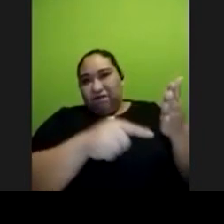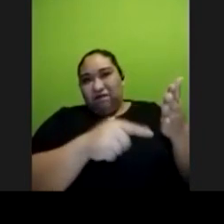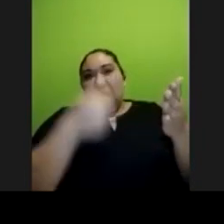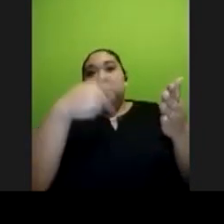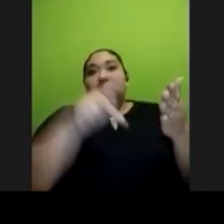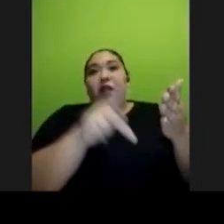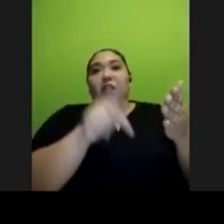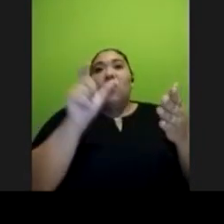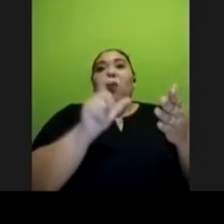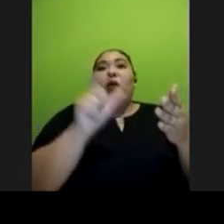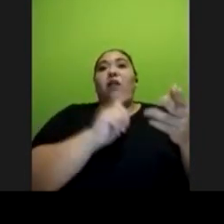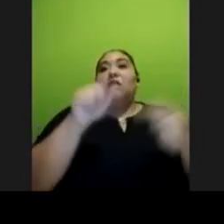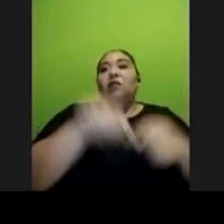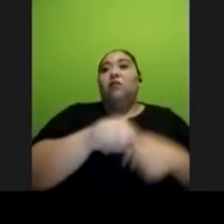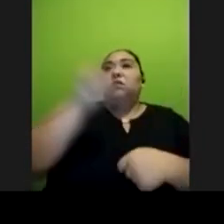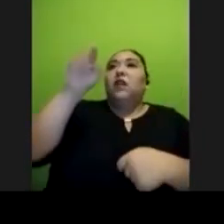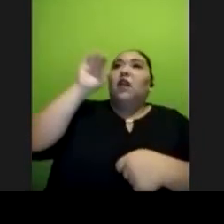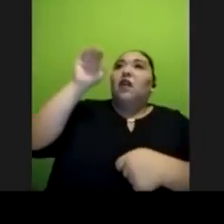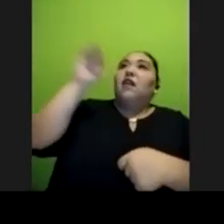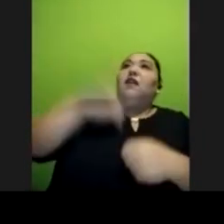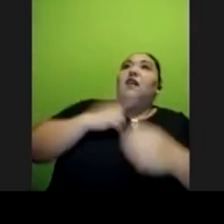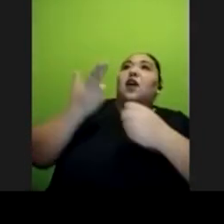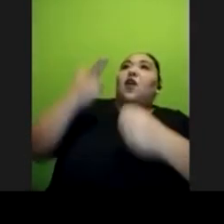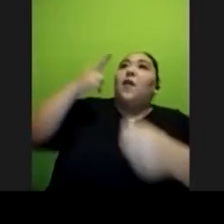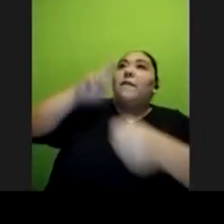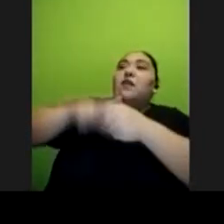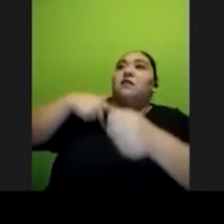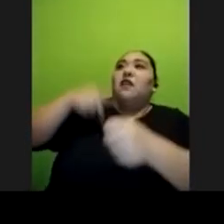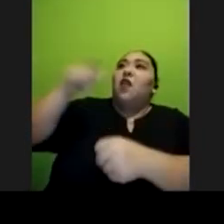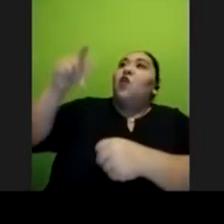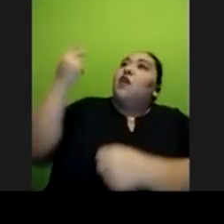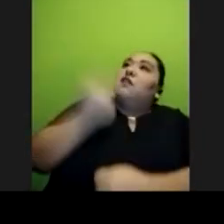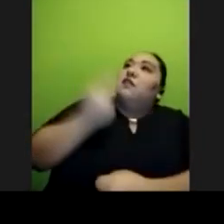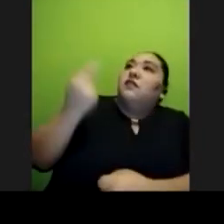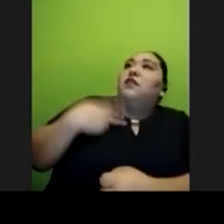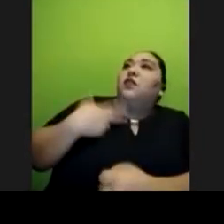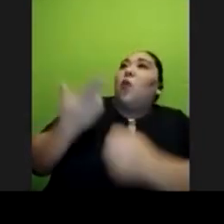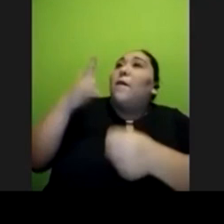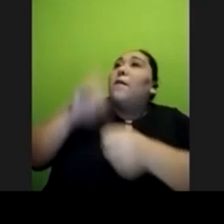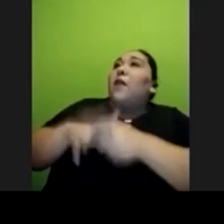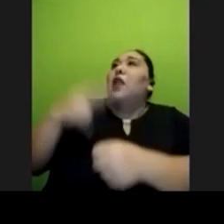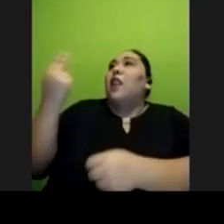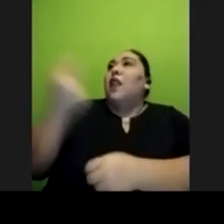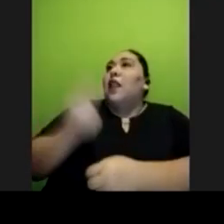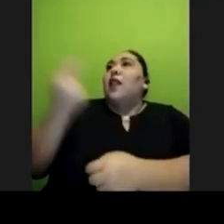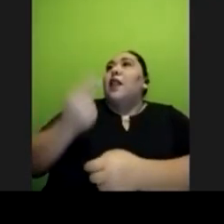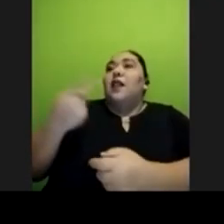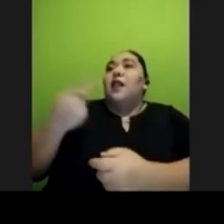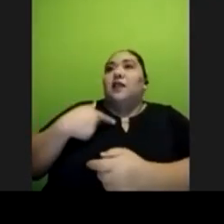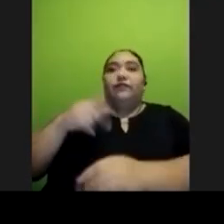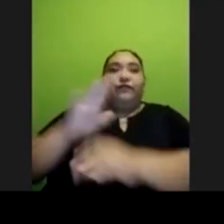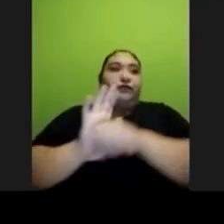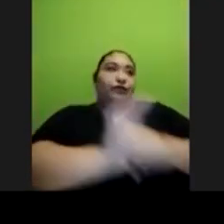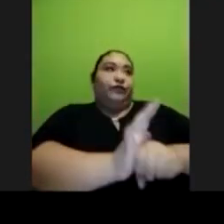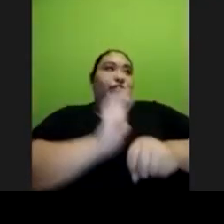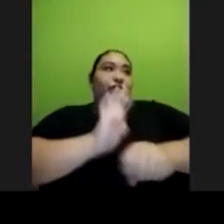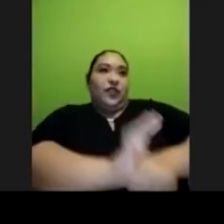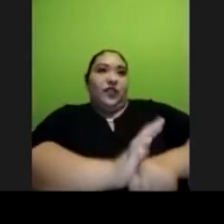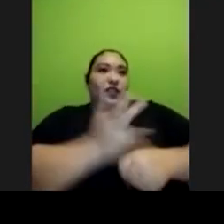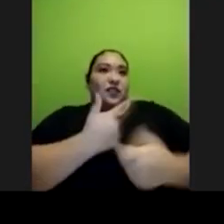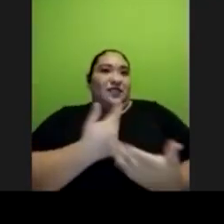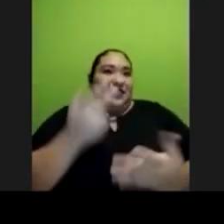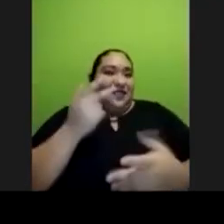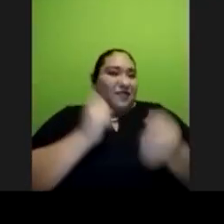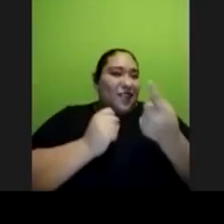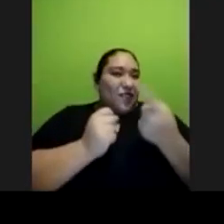posibles casos de discriminación. Lo mismo en cuanto a acceso a los programas que han sido diseñados